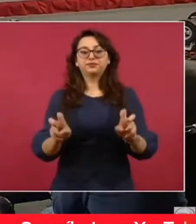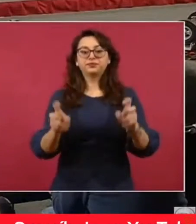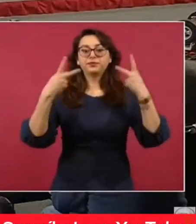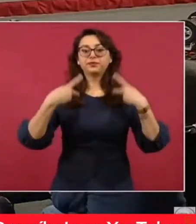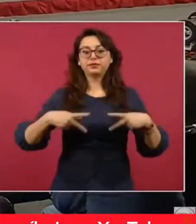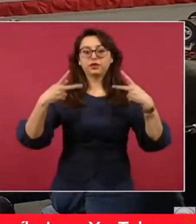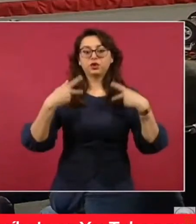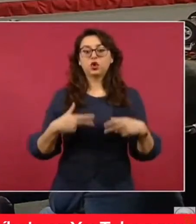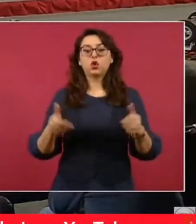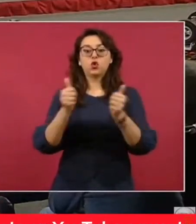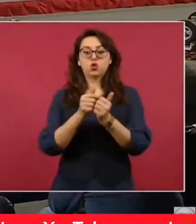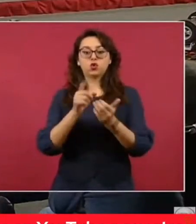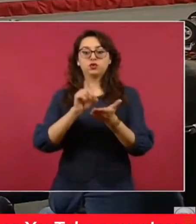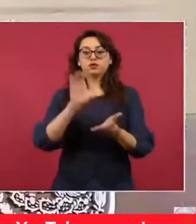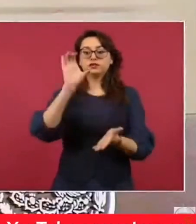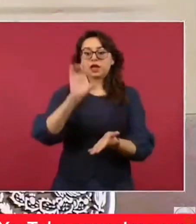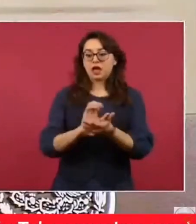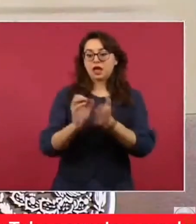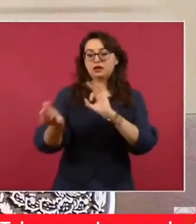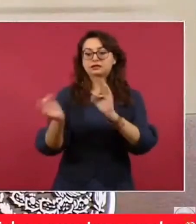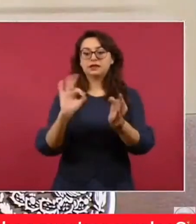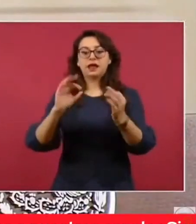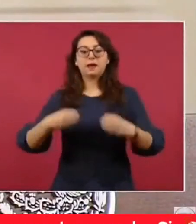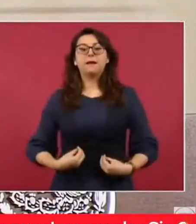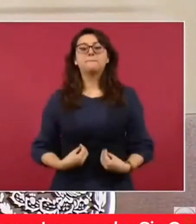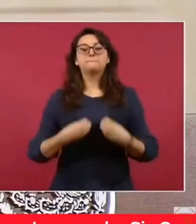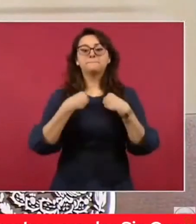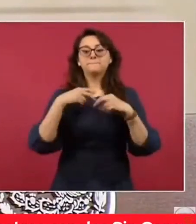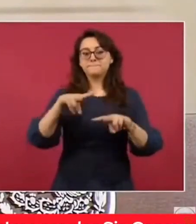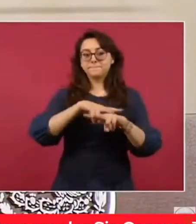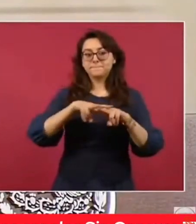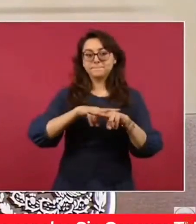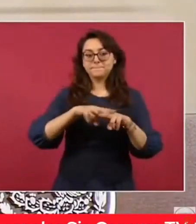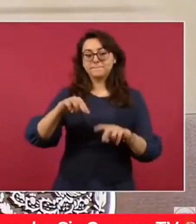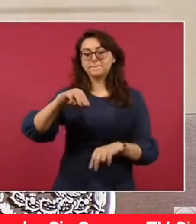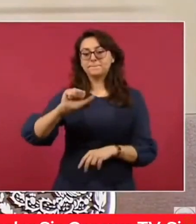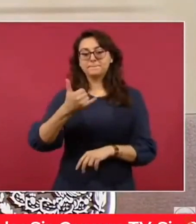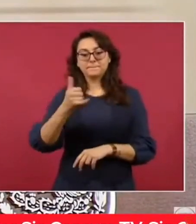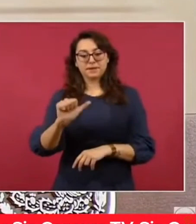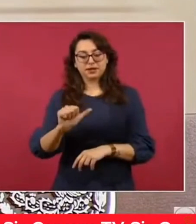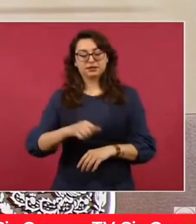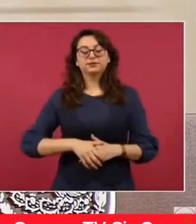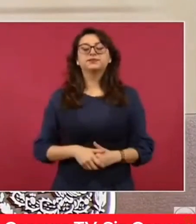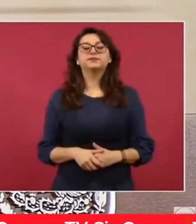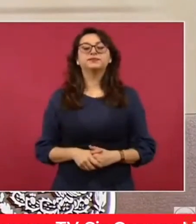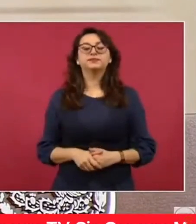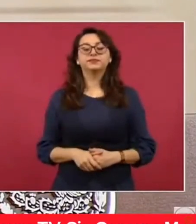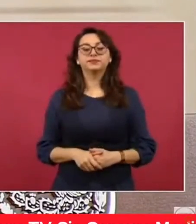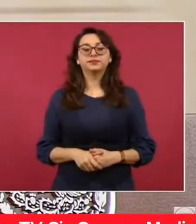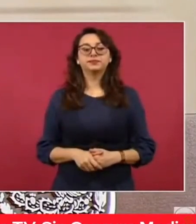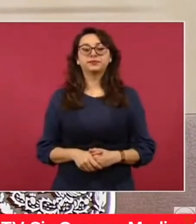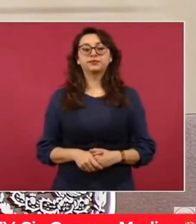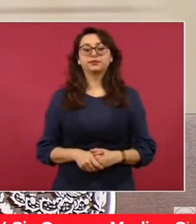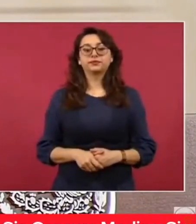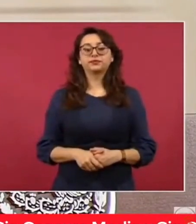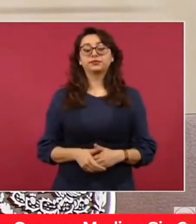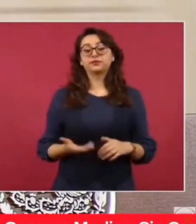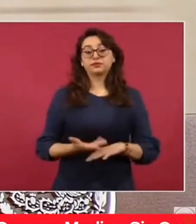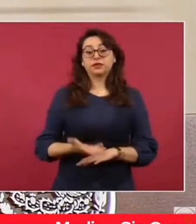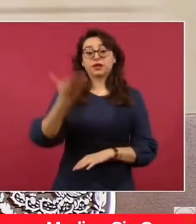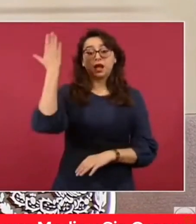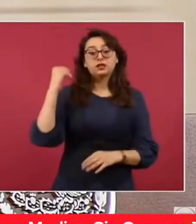con discapacidad en la ruta del tren. Adelante. Como ustedes saben, la reforma al artículo cuarto